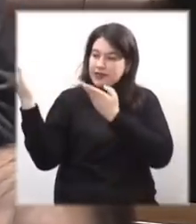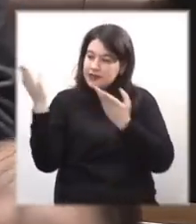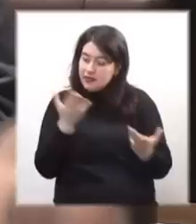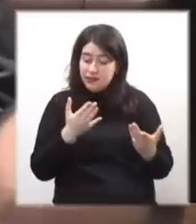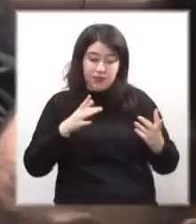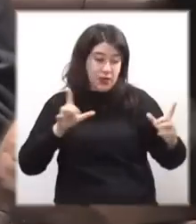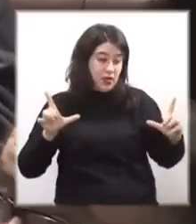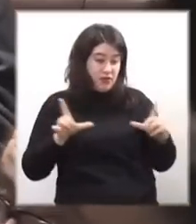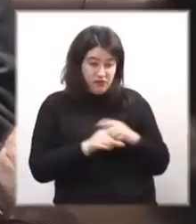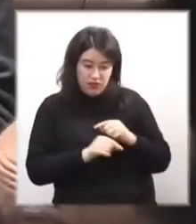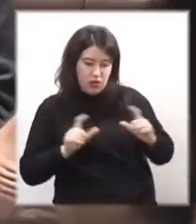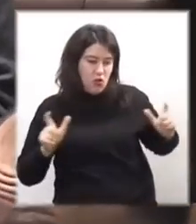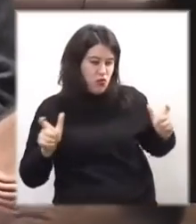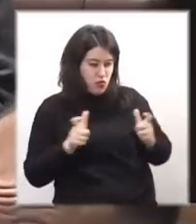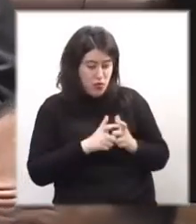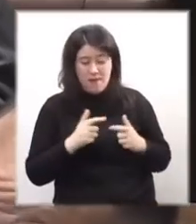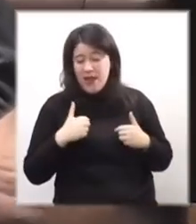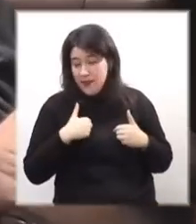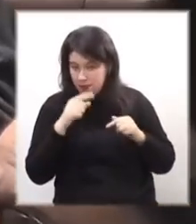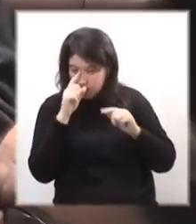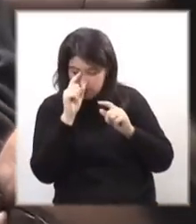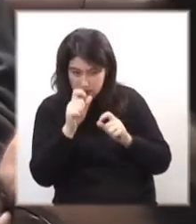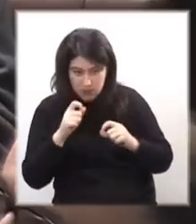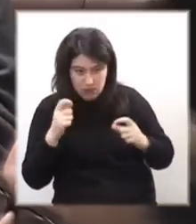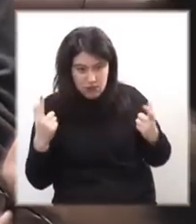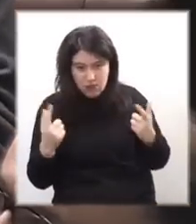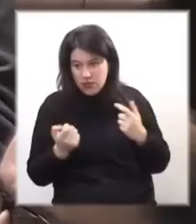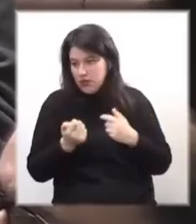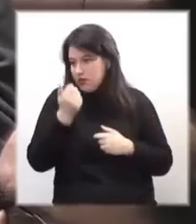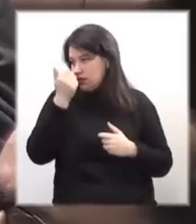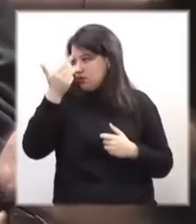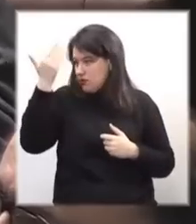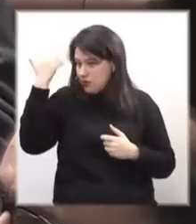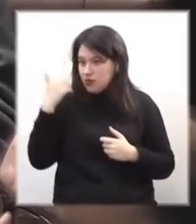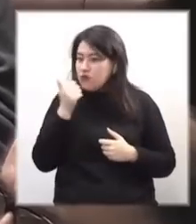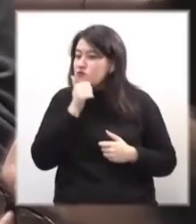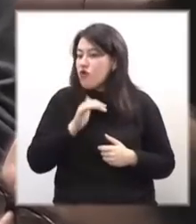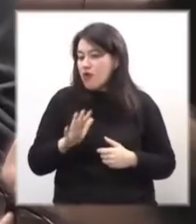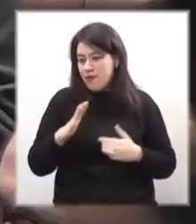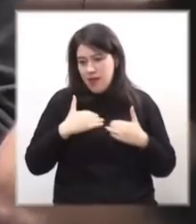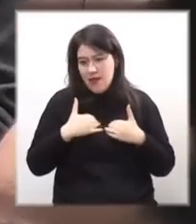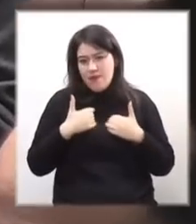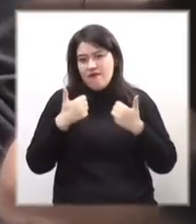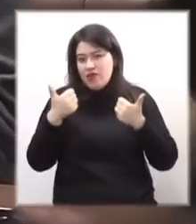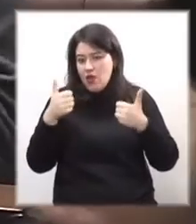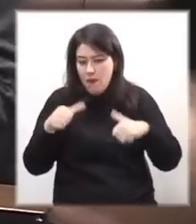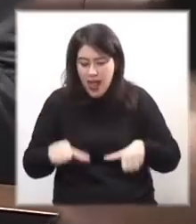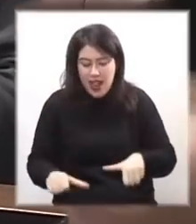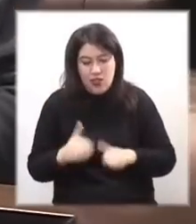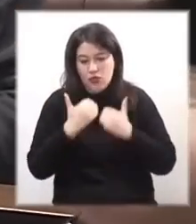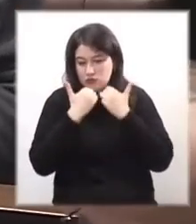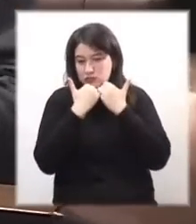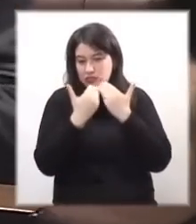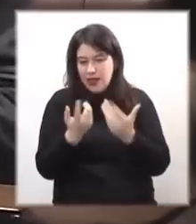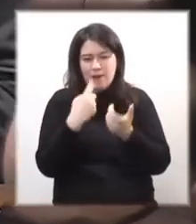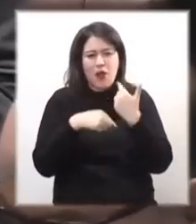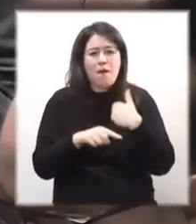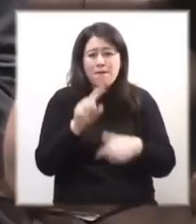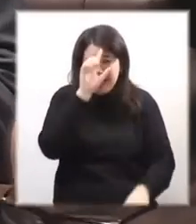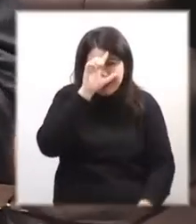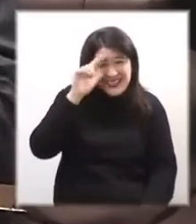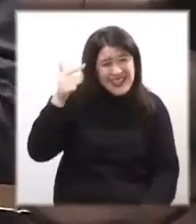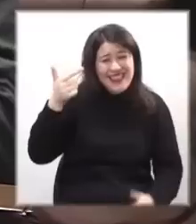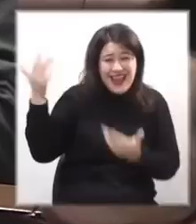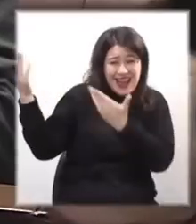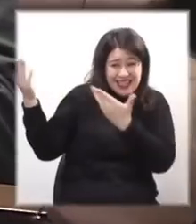A la salida de esa reunión, inédita para mí en la historia reciente, no sé si inédita para bien o para mal, pero que el presidente reciba